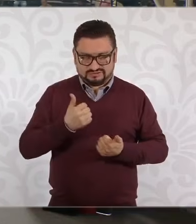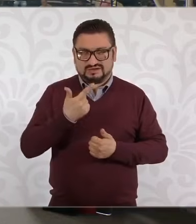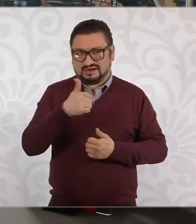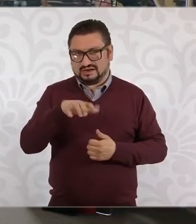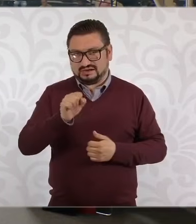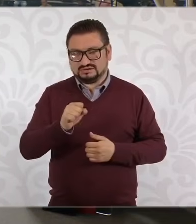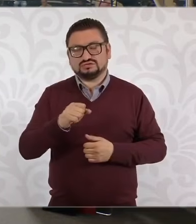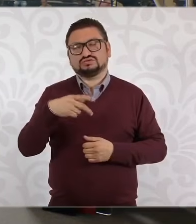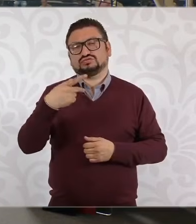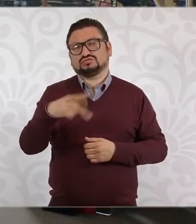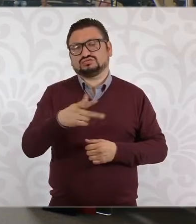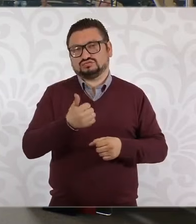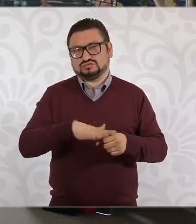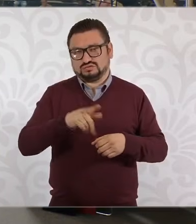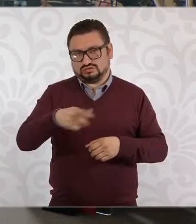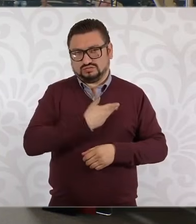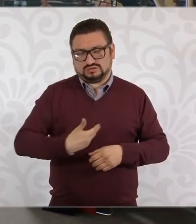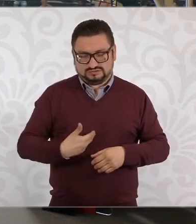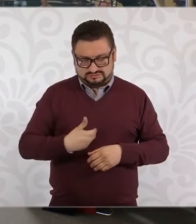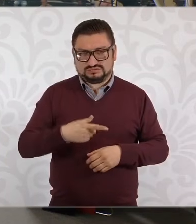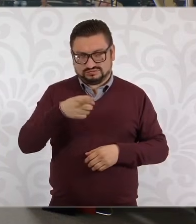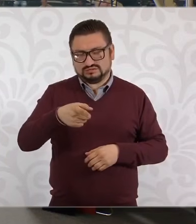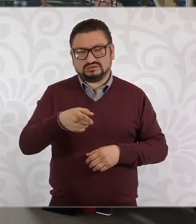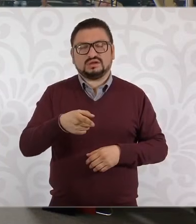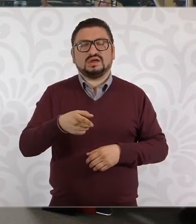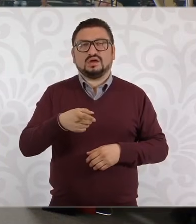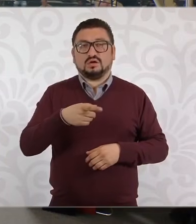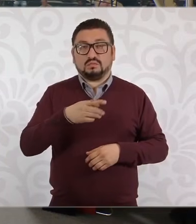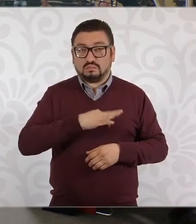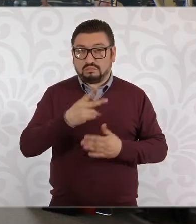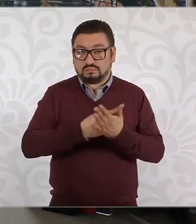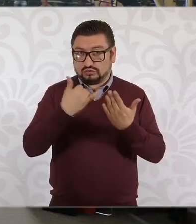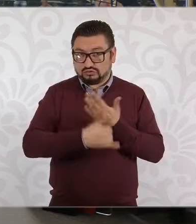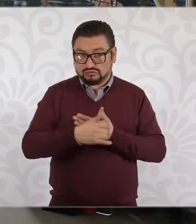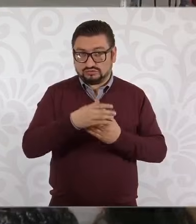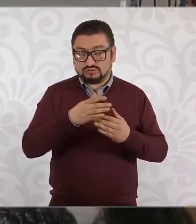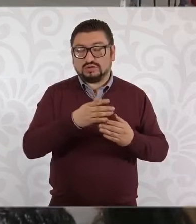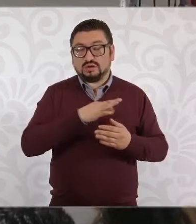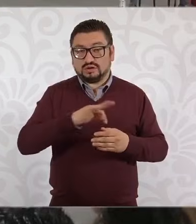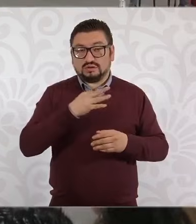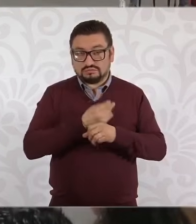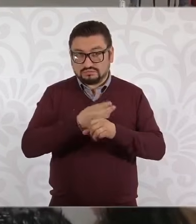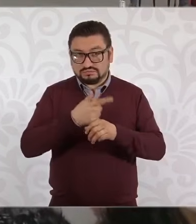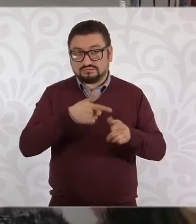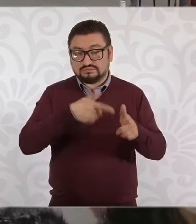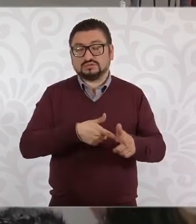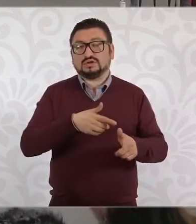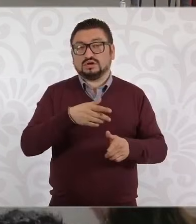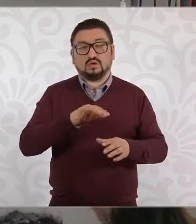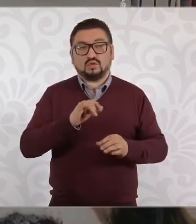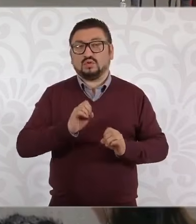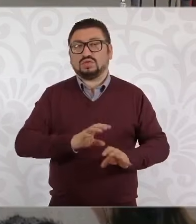su administración, Presidenta, ¿considera retomar este proyecto de Cuenca de Burgos, que por cierto está muy